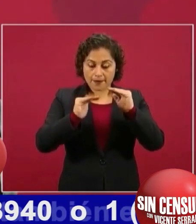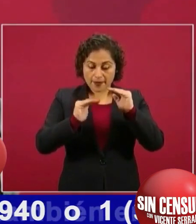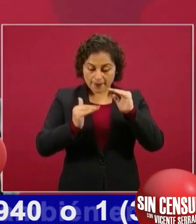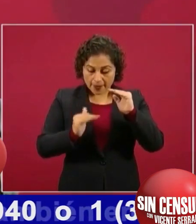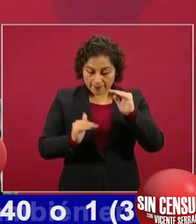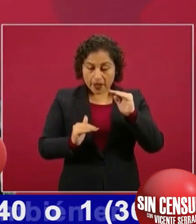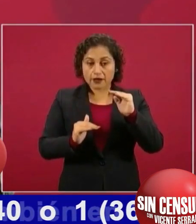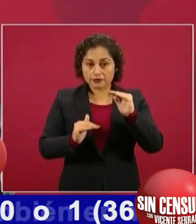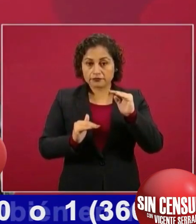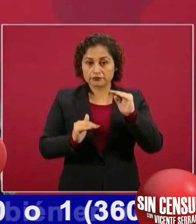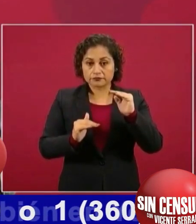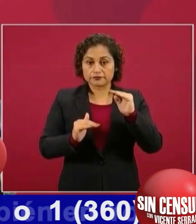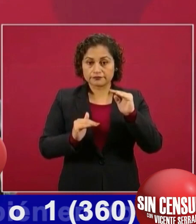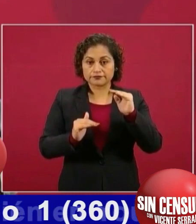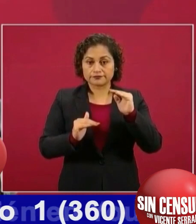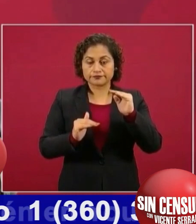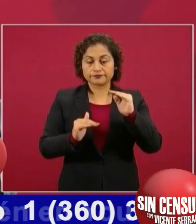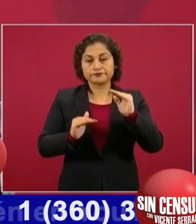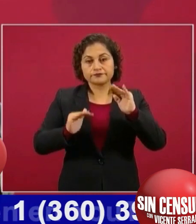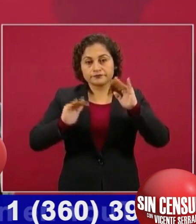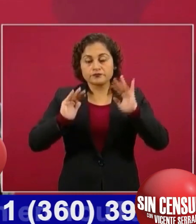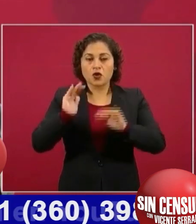si es que este huracán